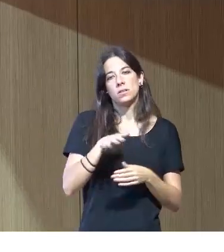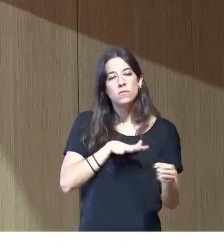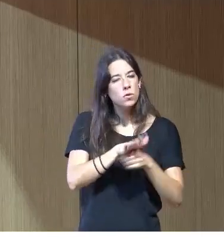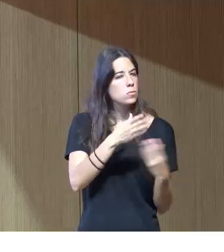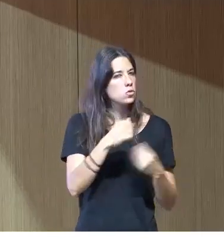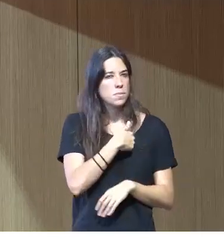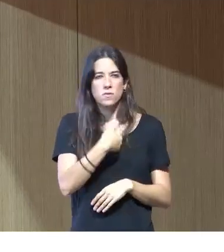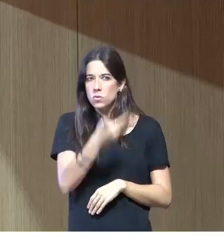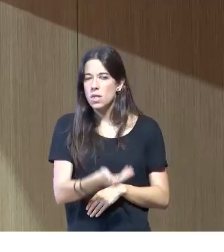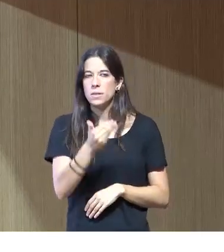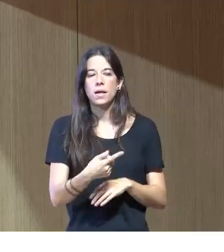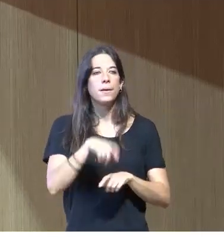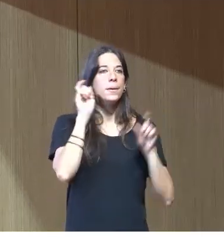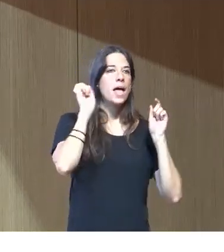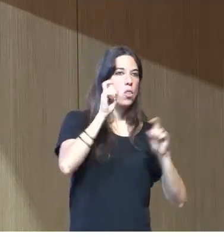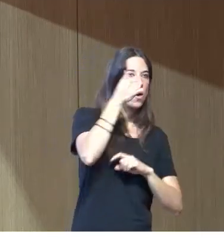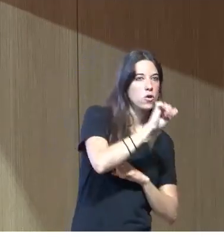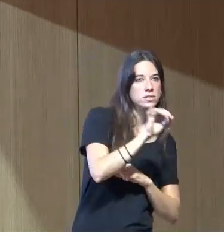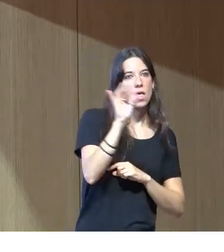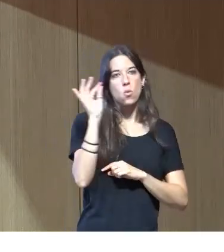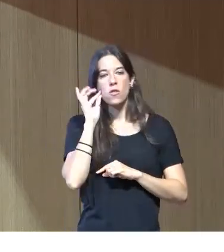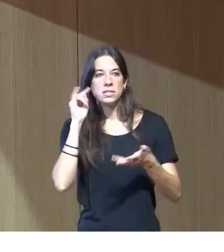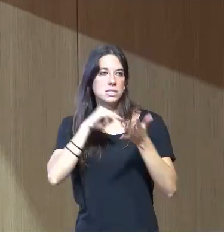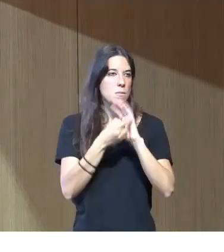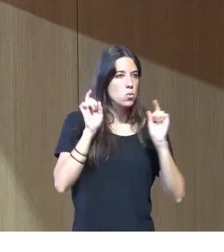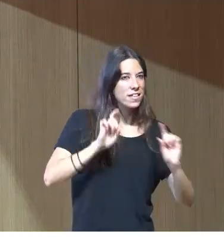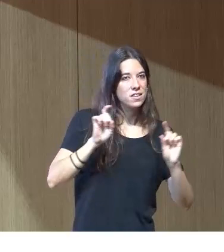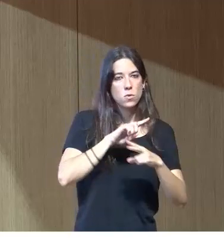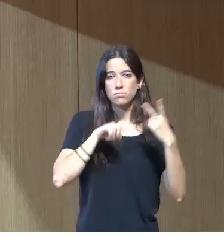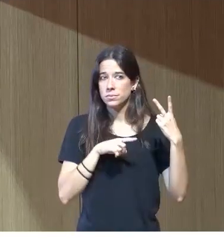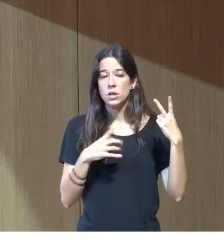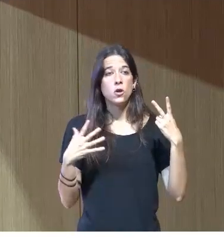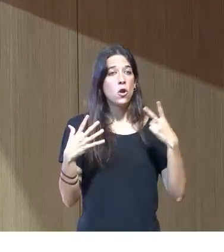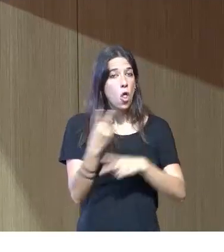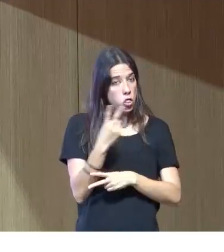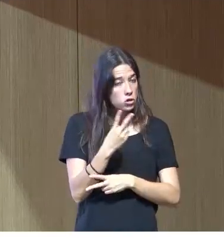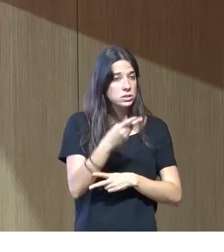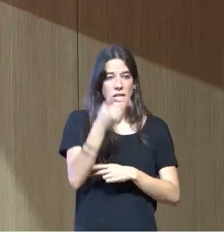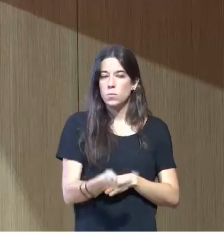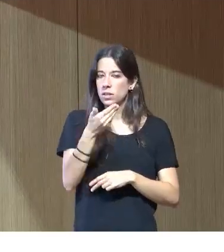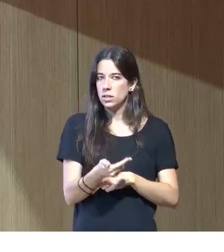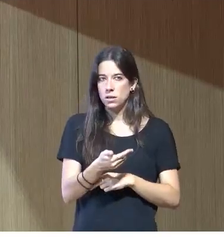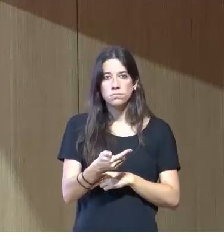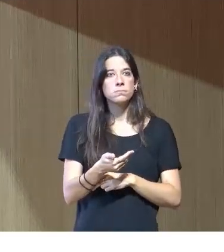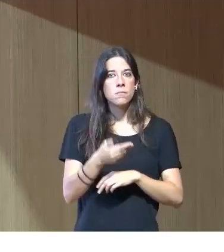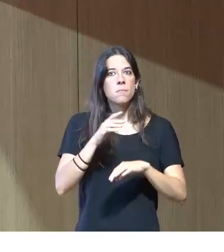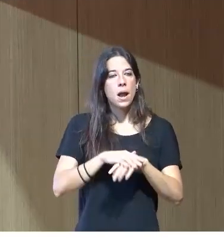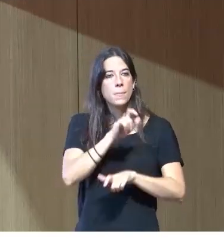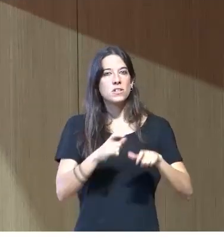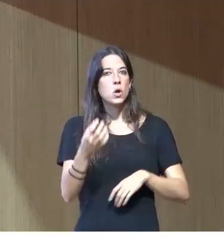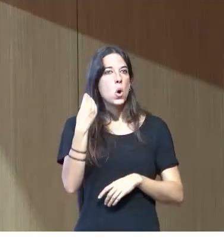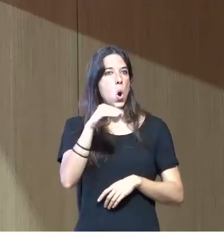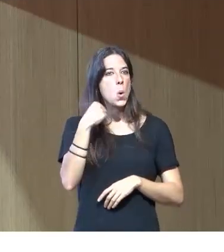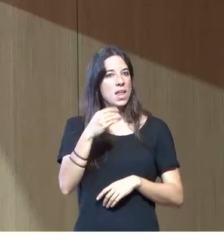los educadores educadoras el sistema educativo son claves para lanzar a esos jóvenes